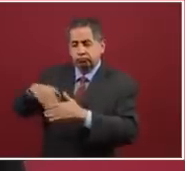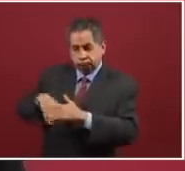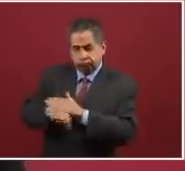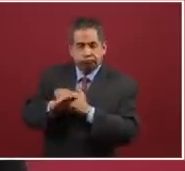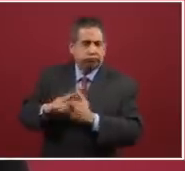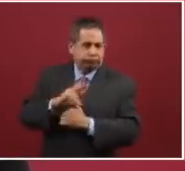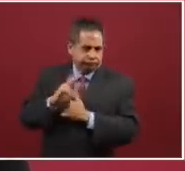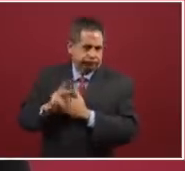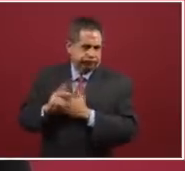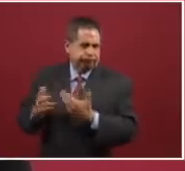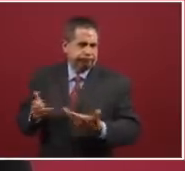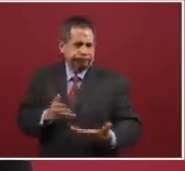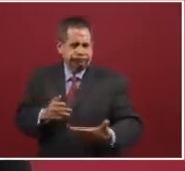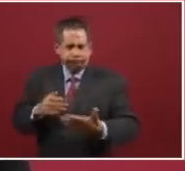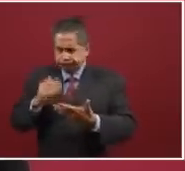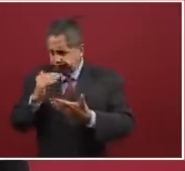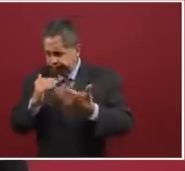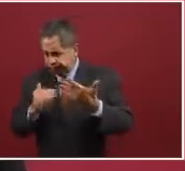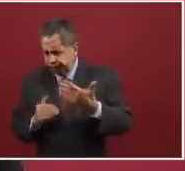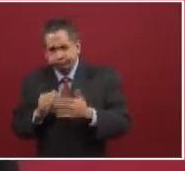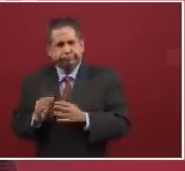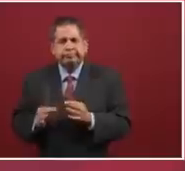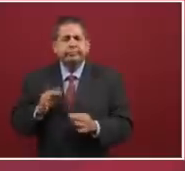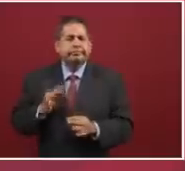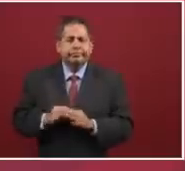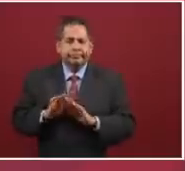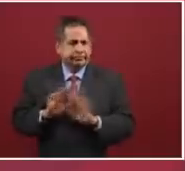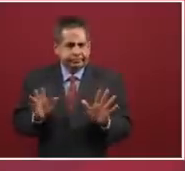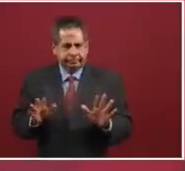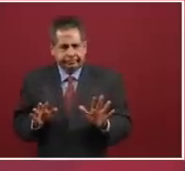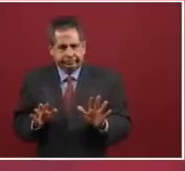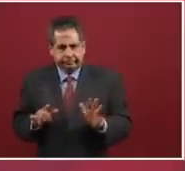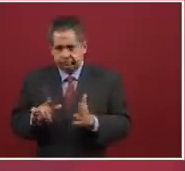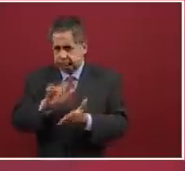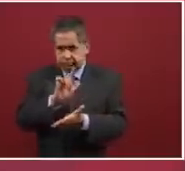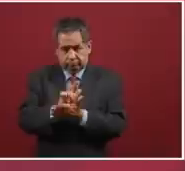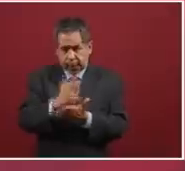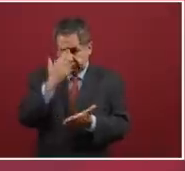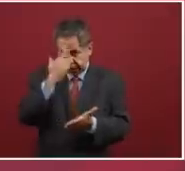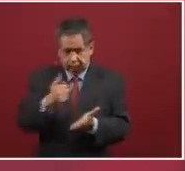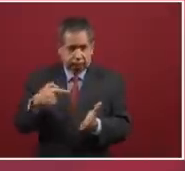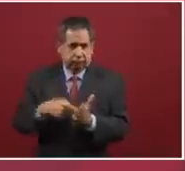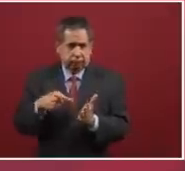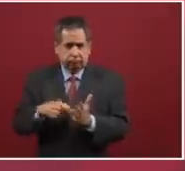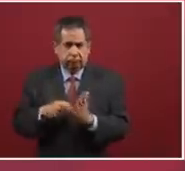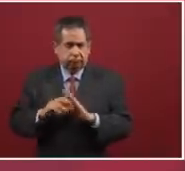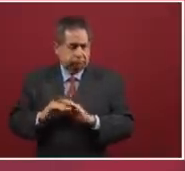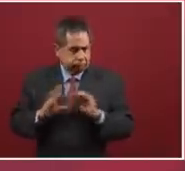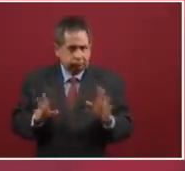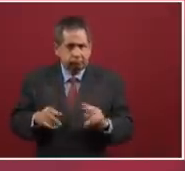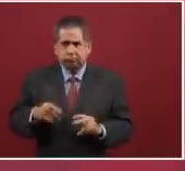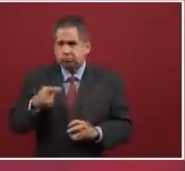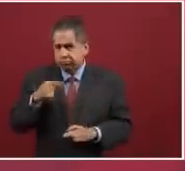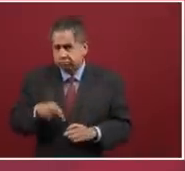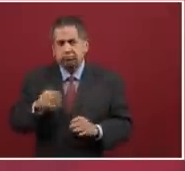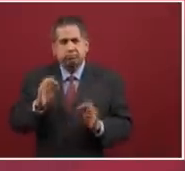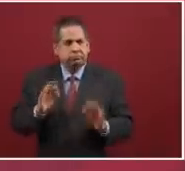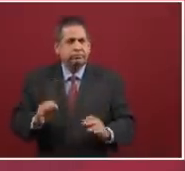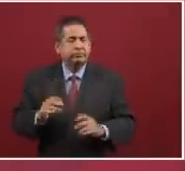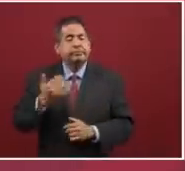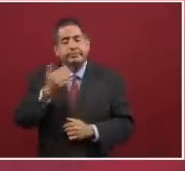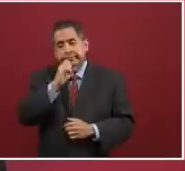país. Eso es un asunto legal, lo estamos llevando a cabo.